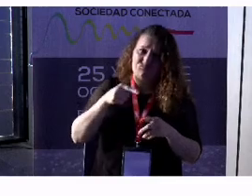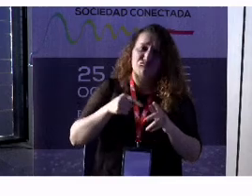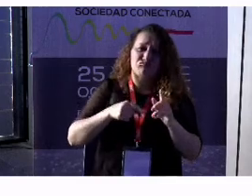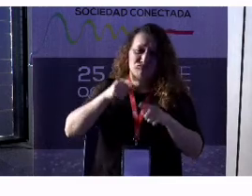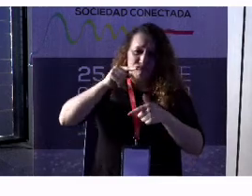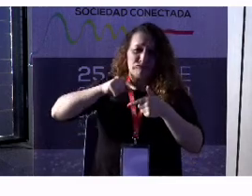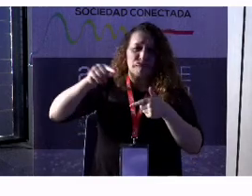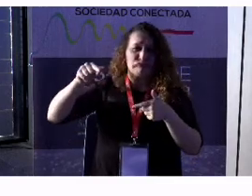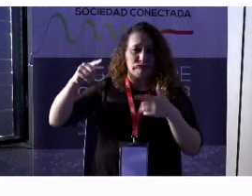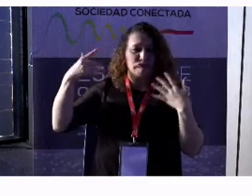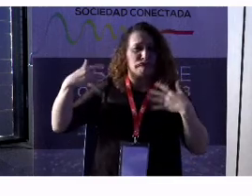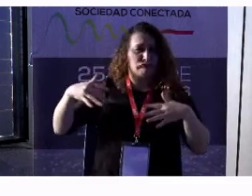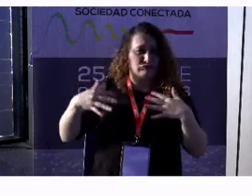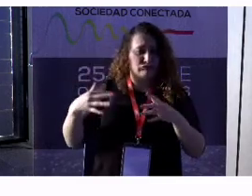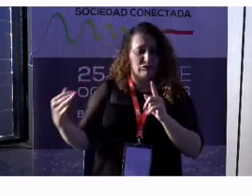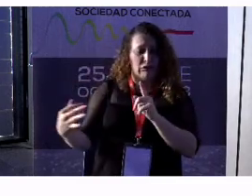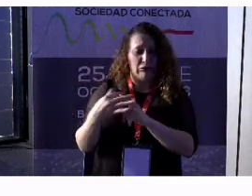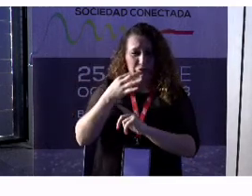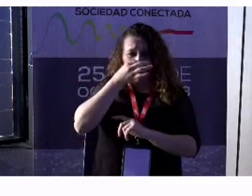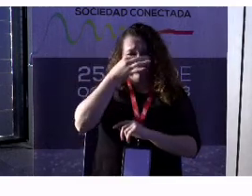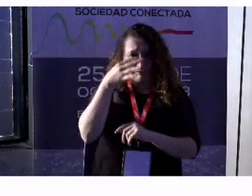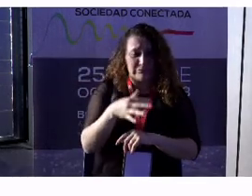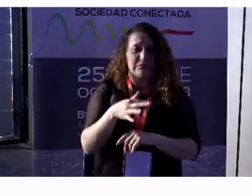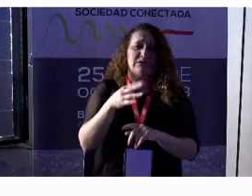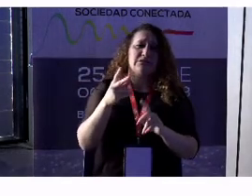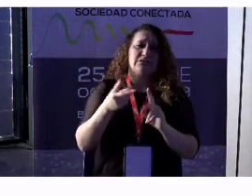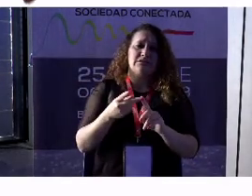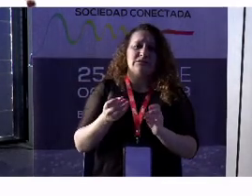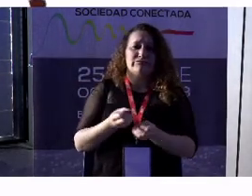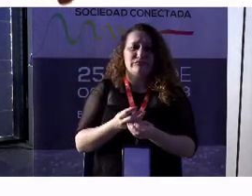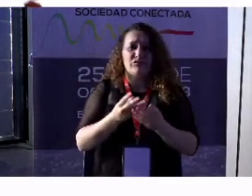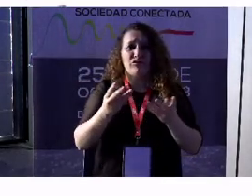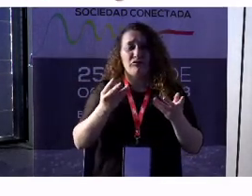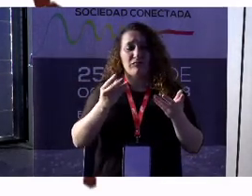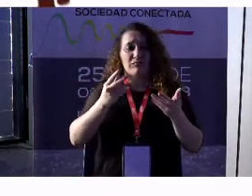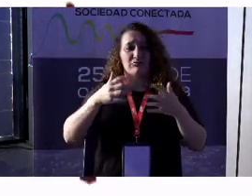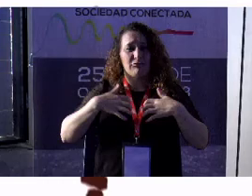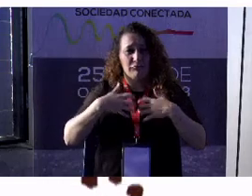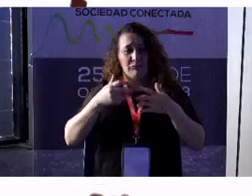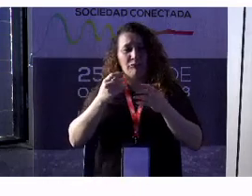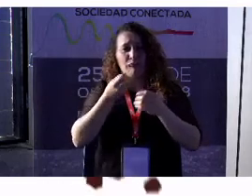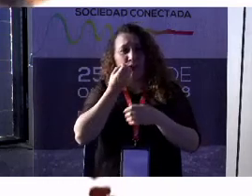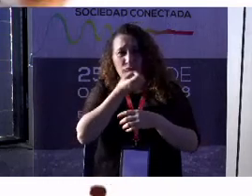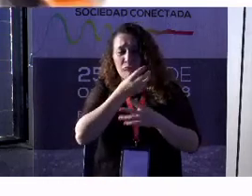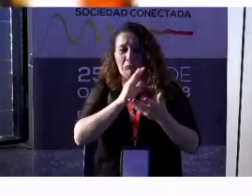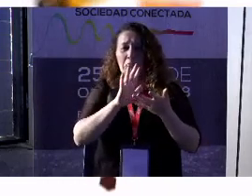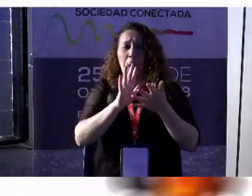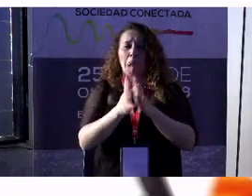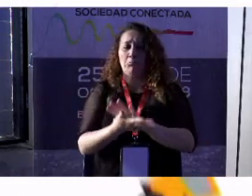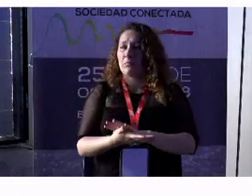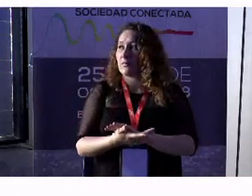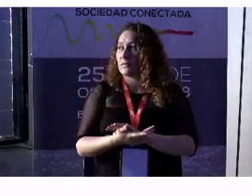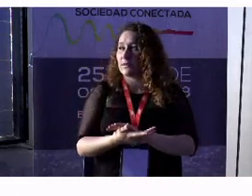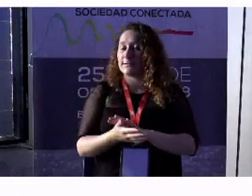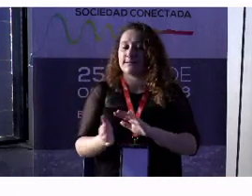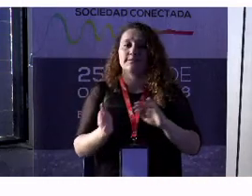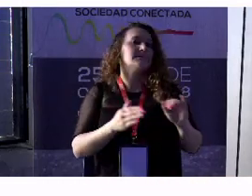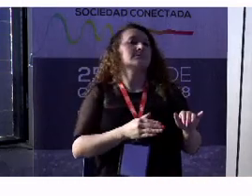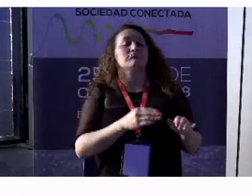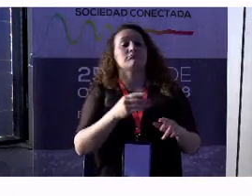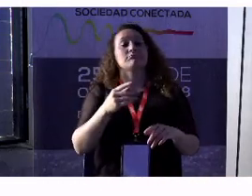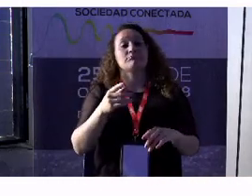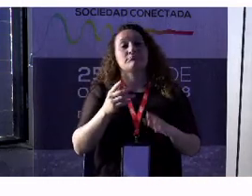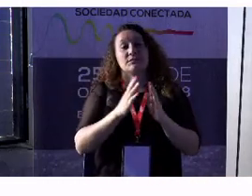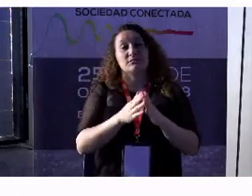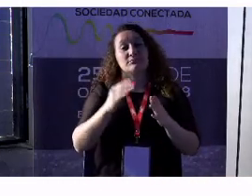que no respeta los límites biofísicos del planeta en septiembre de 2015 conscientes de esta realidad